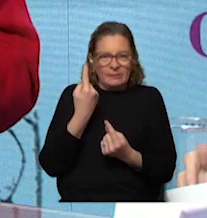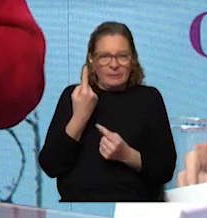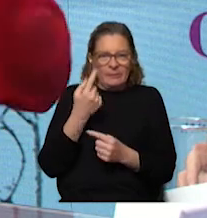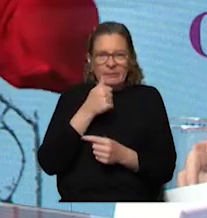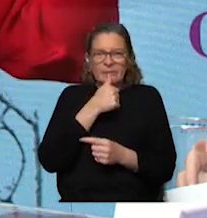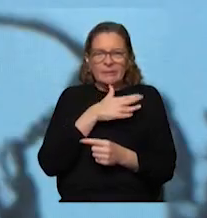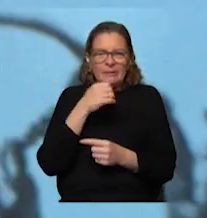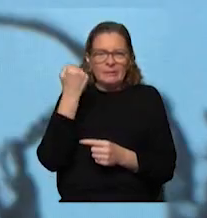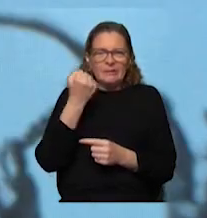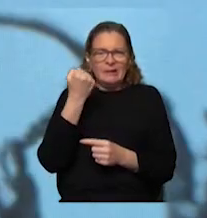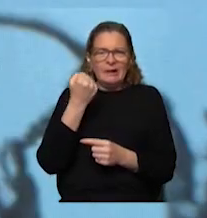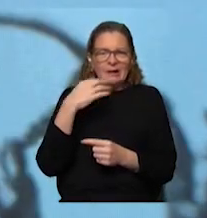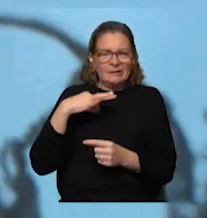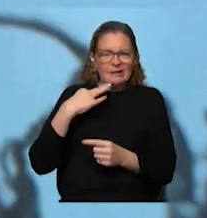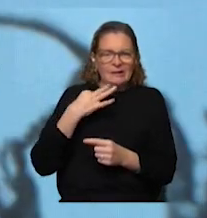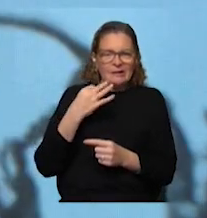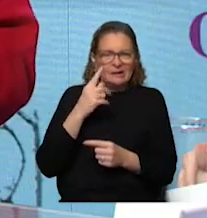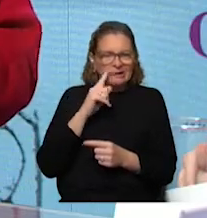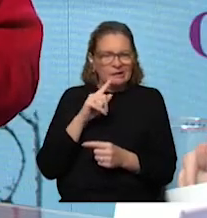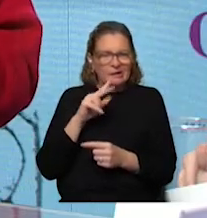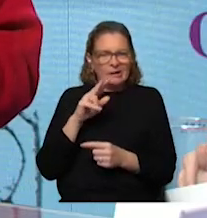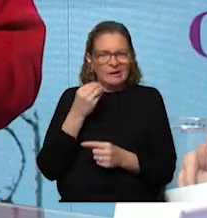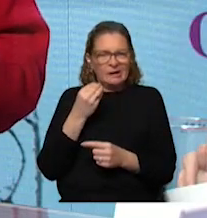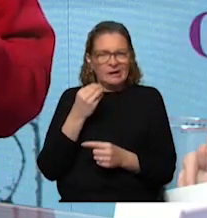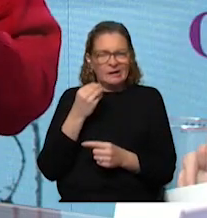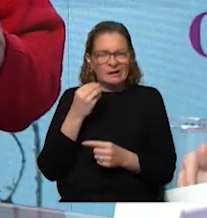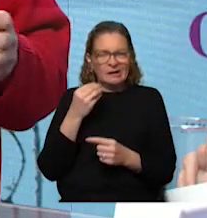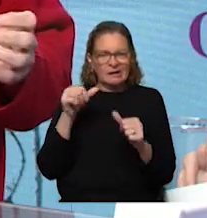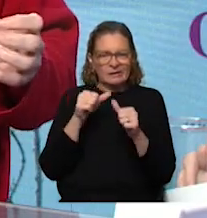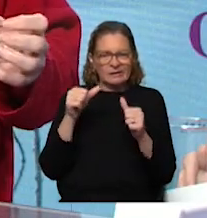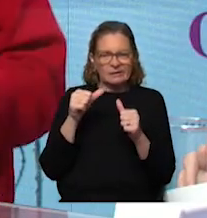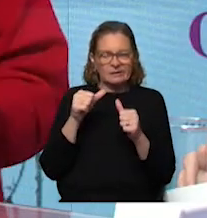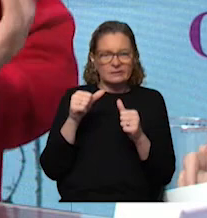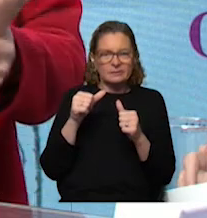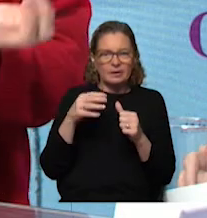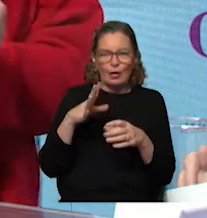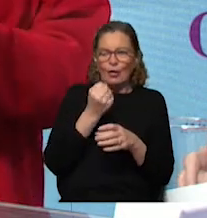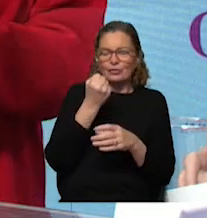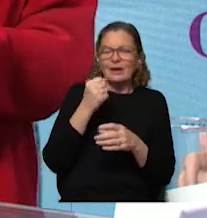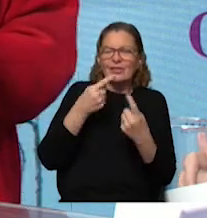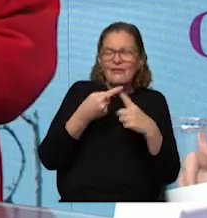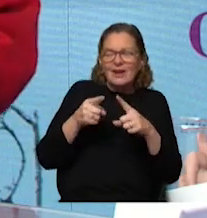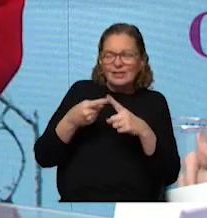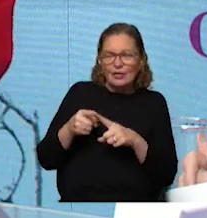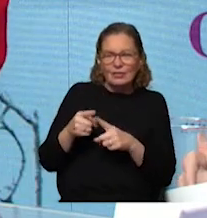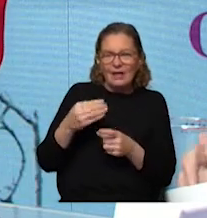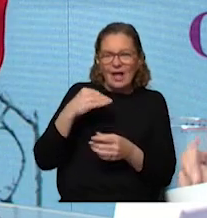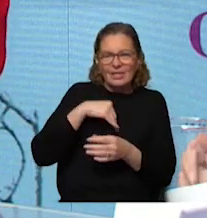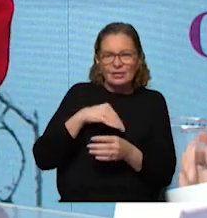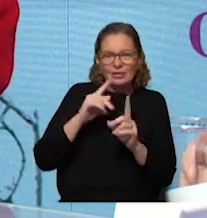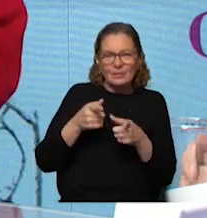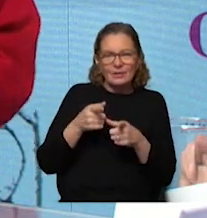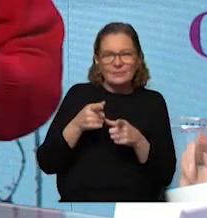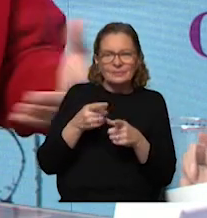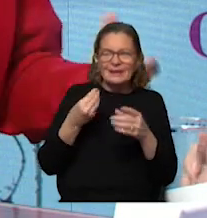su historia no su vida y eso cómo cómo se hace para descubrir otras cosas no Sí